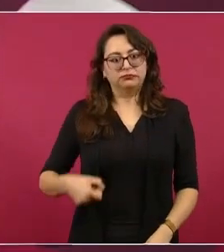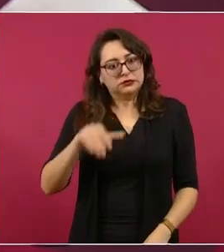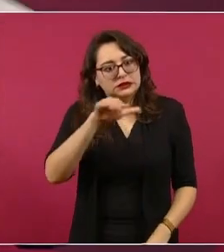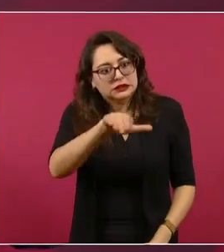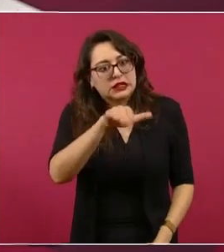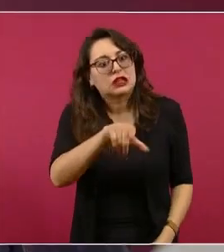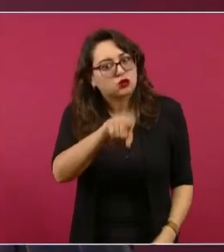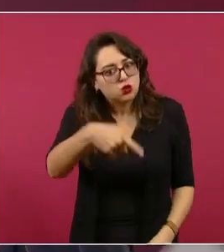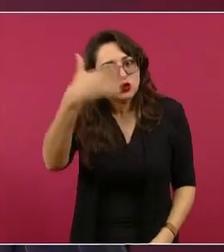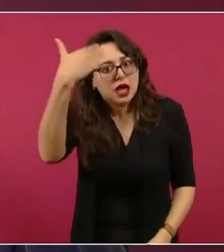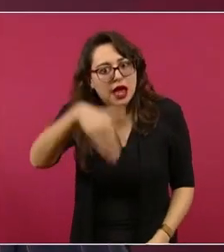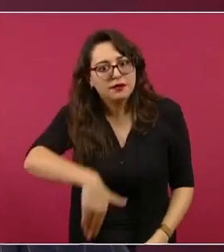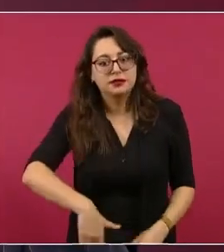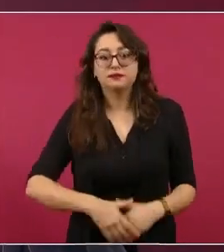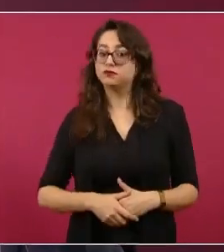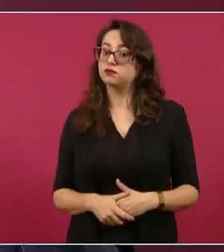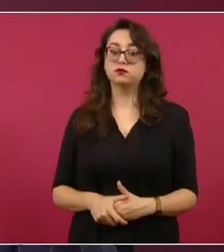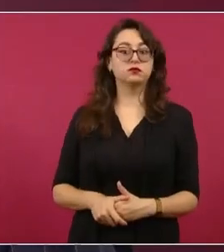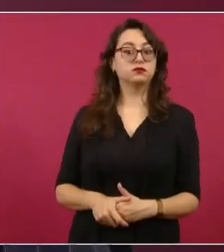y protección.